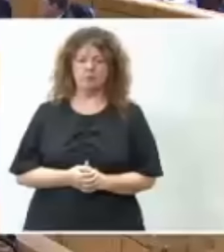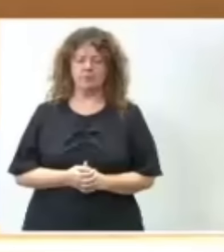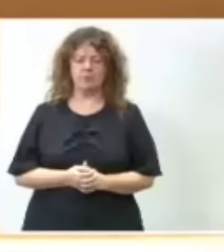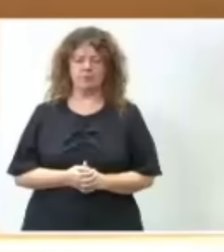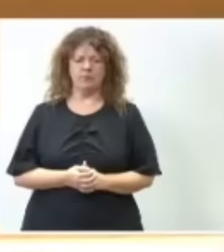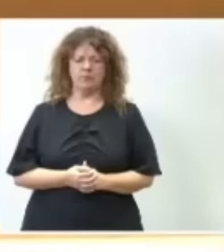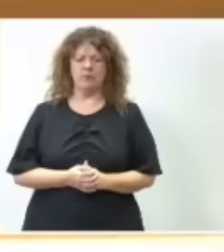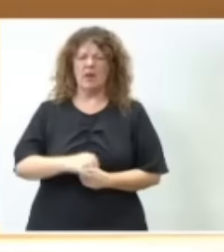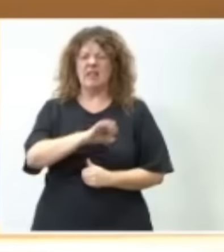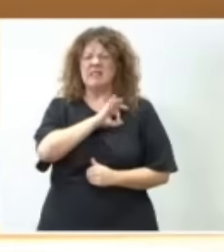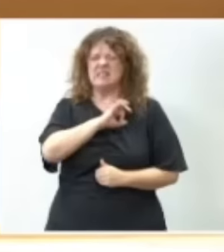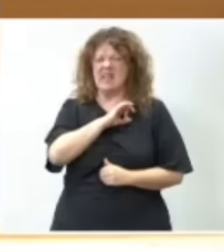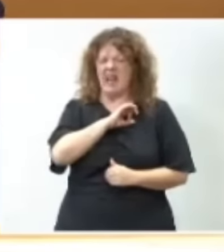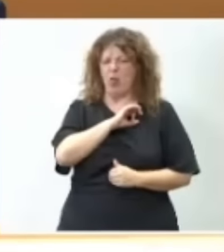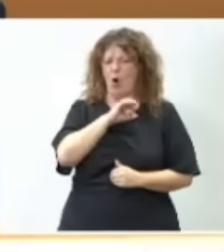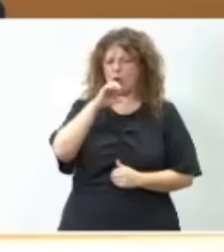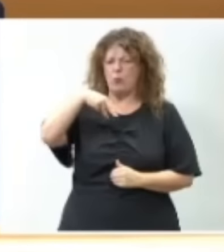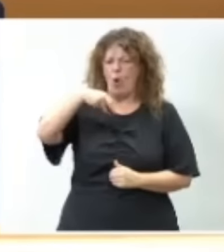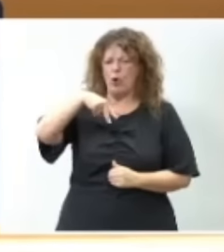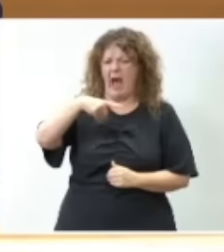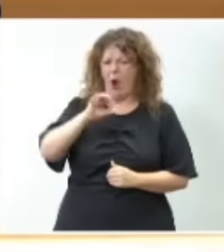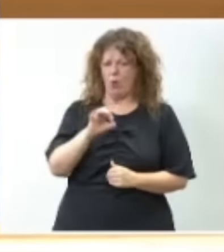Senador Monago, tiene la palabra.